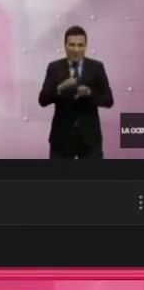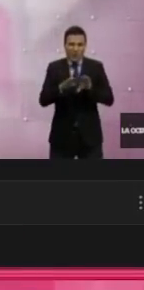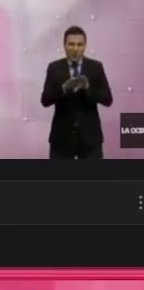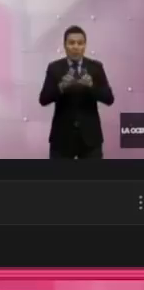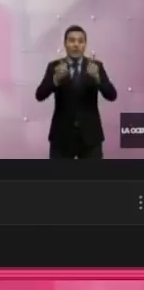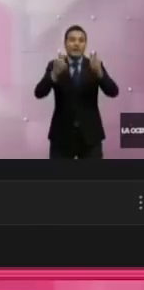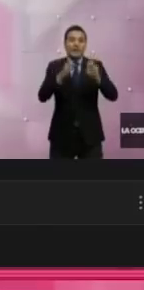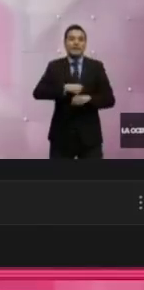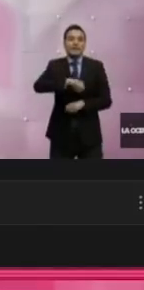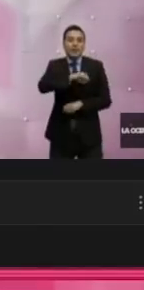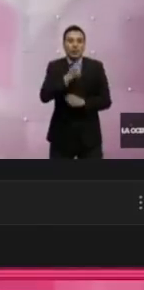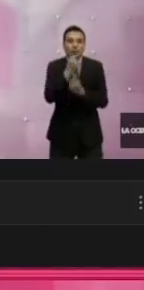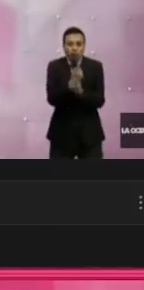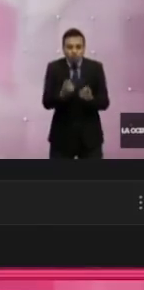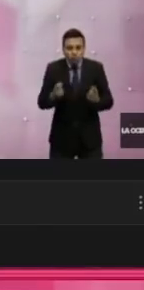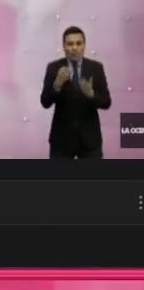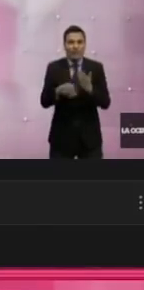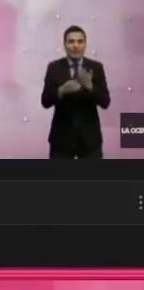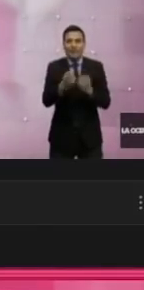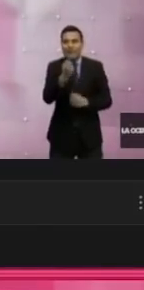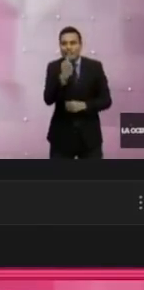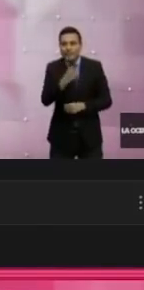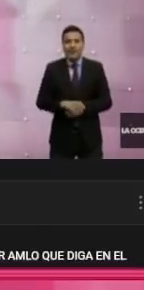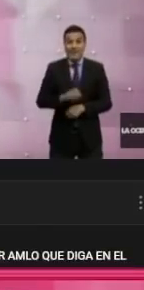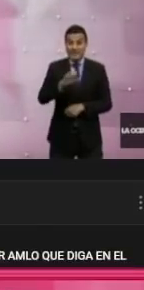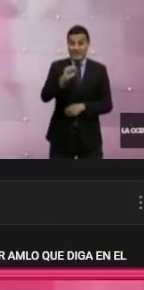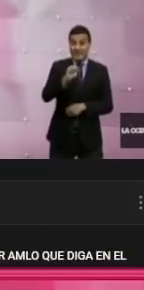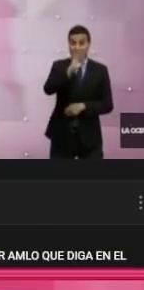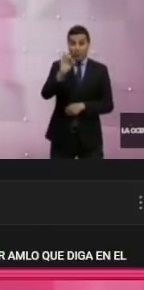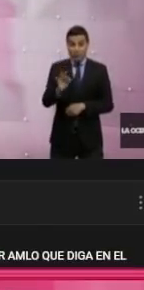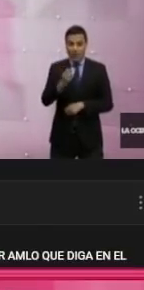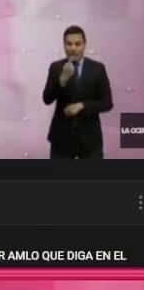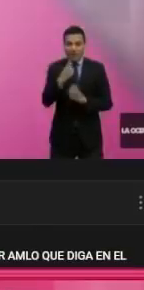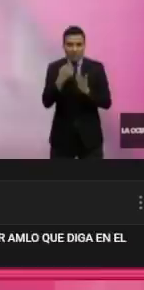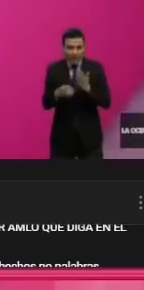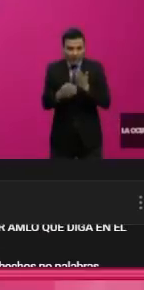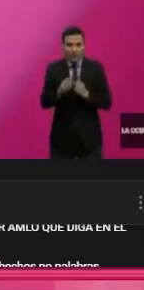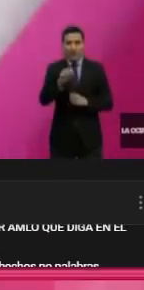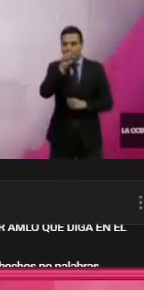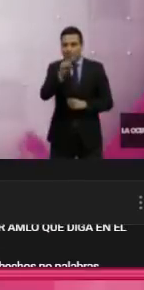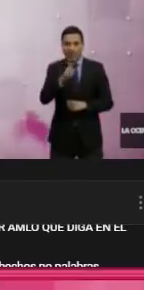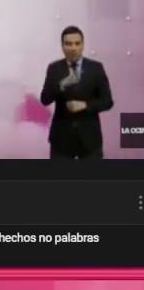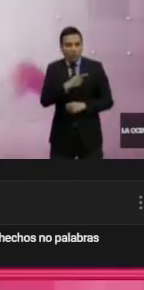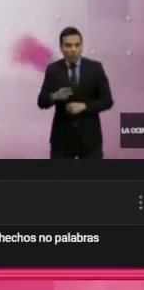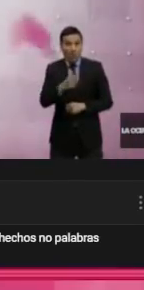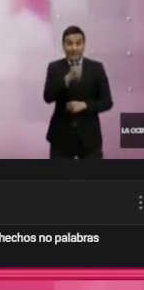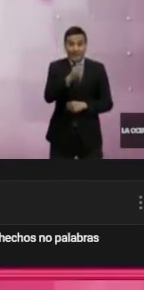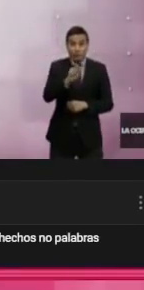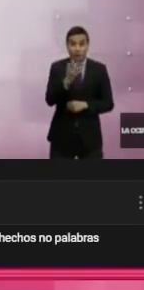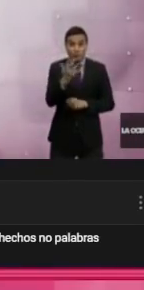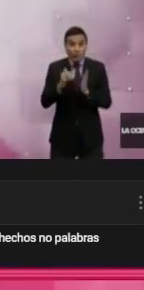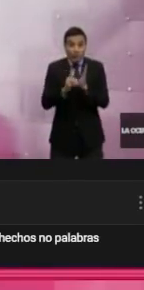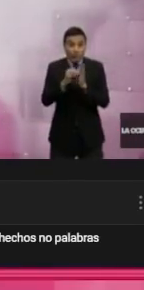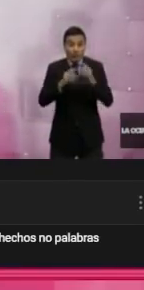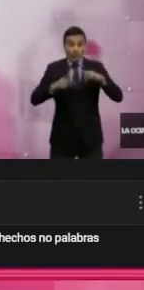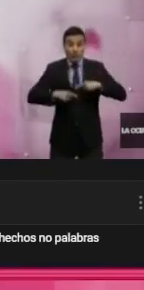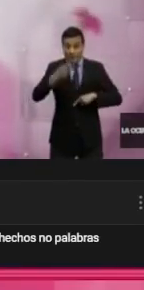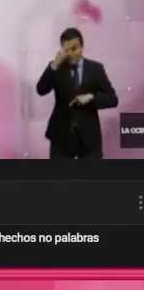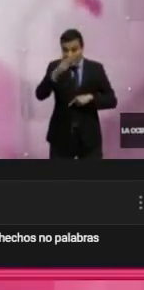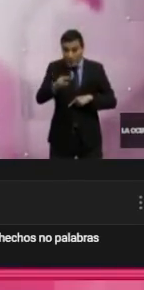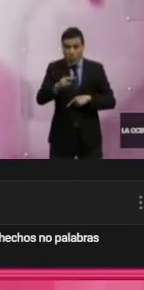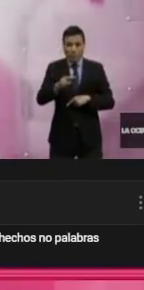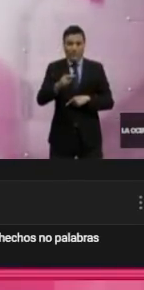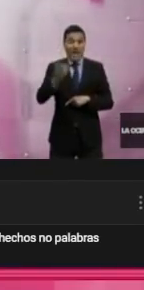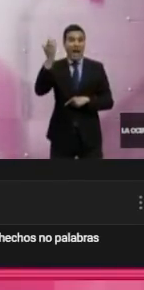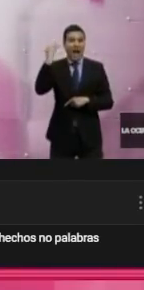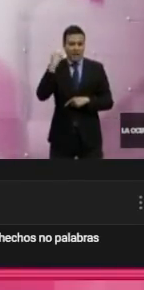sin medicamentos, falta de un 60% de abastecimiento, pobreza, 6.5 millones de mexicanos cayeron de la